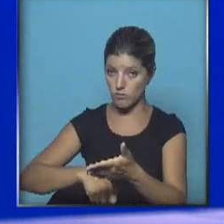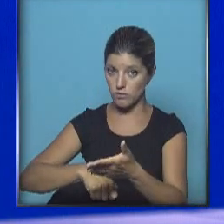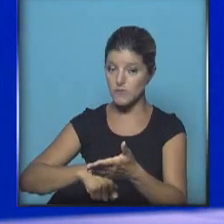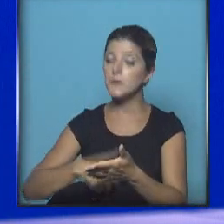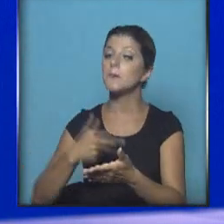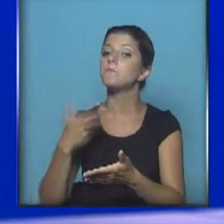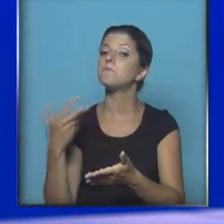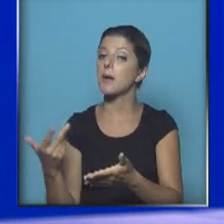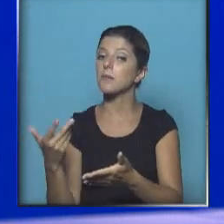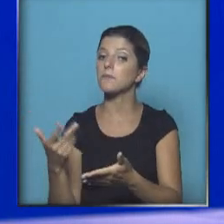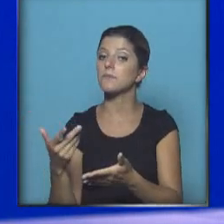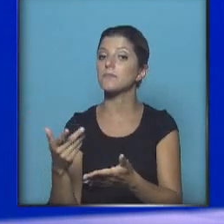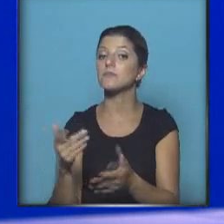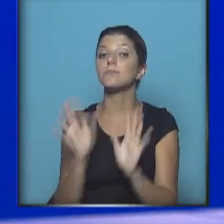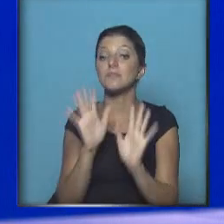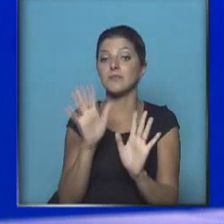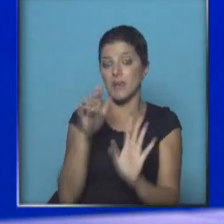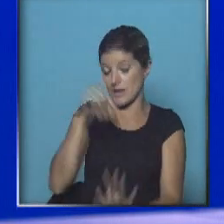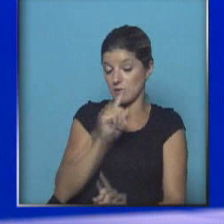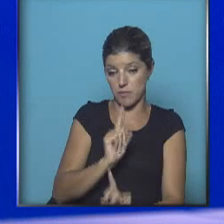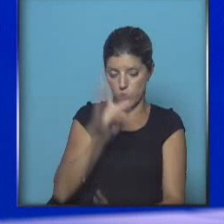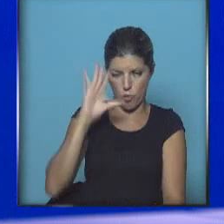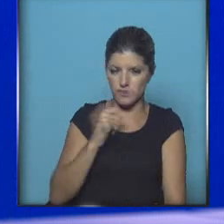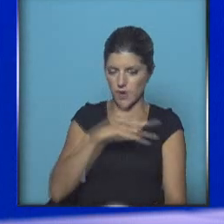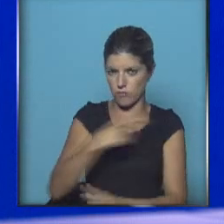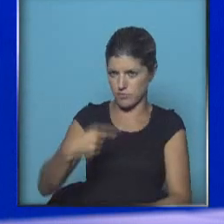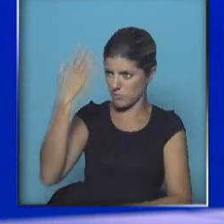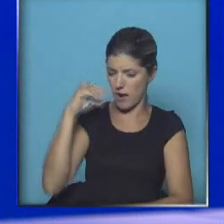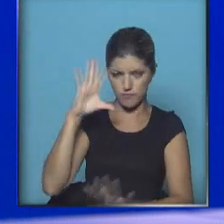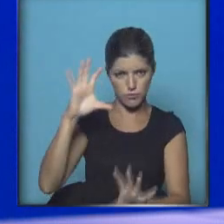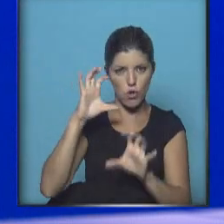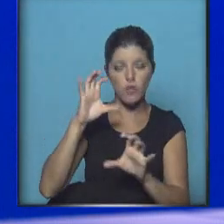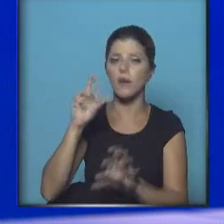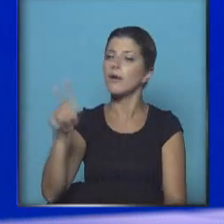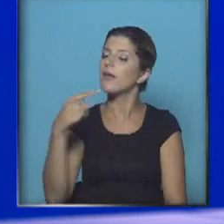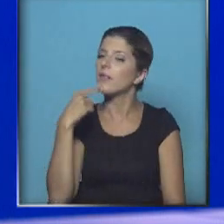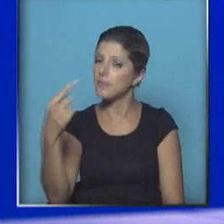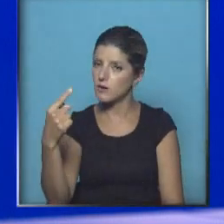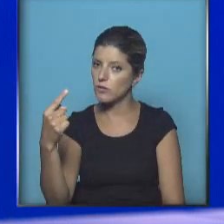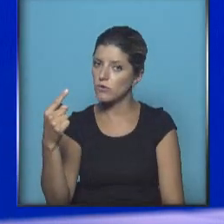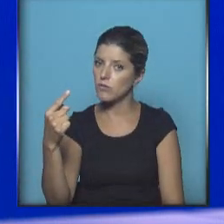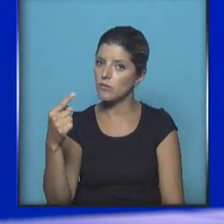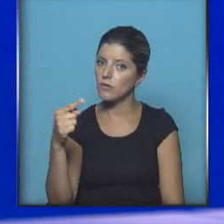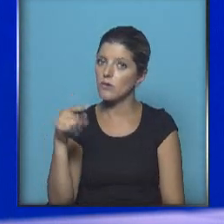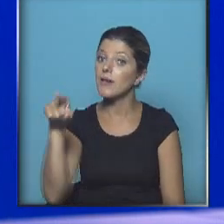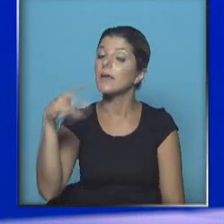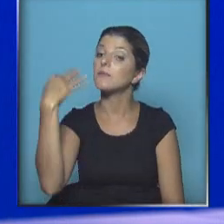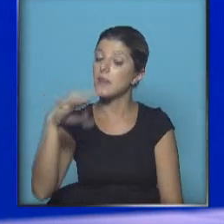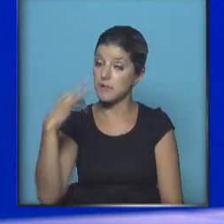pero, según recordó esta semana el mismo juez, le dijo a Nisman que él tenía